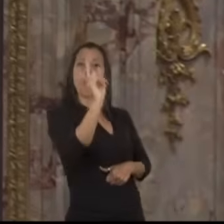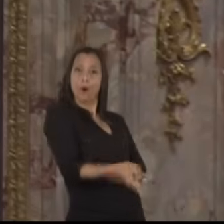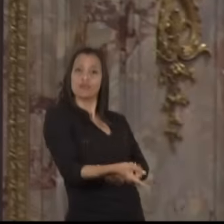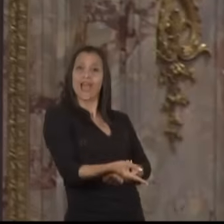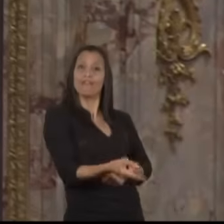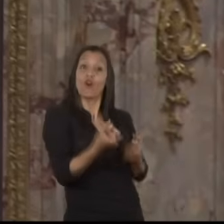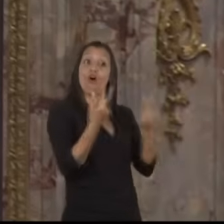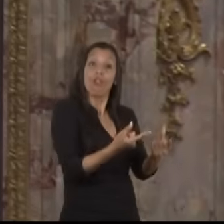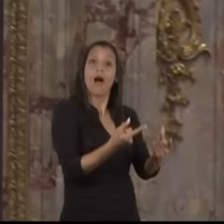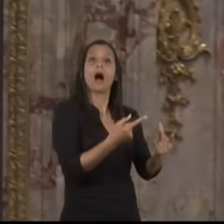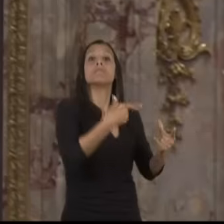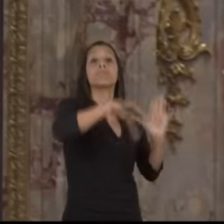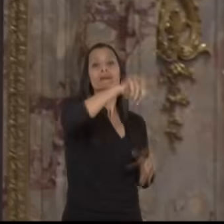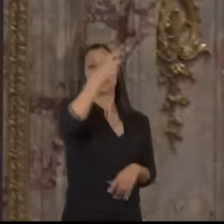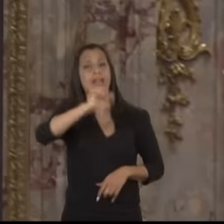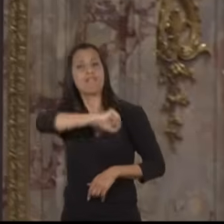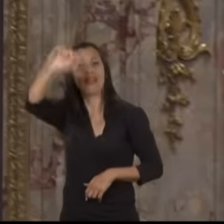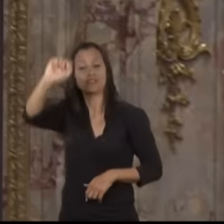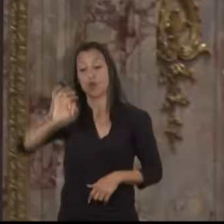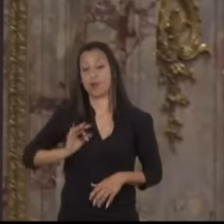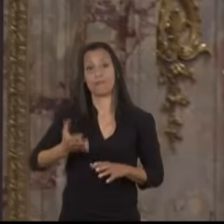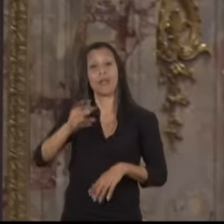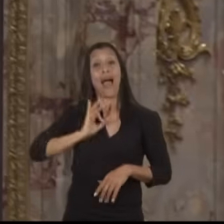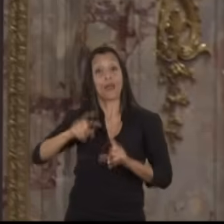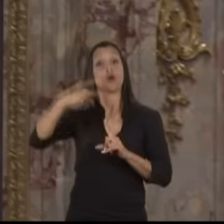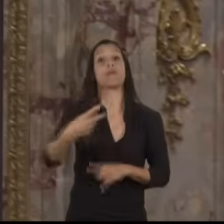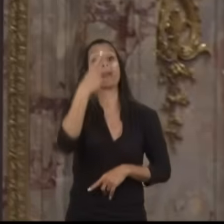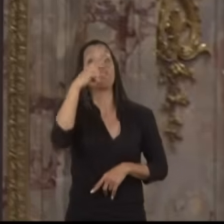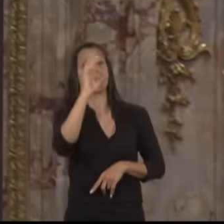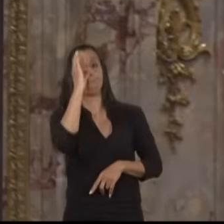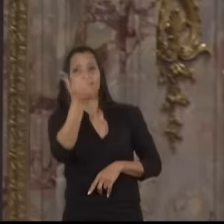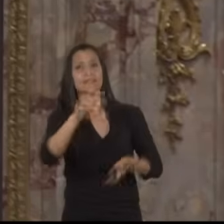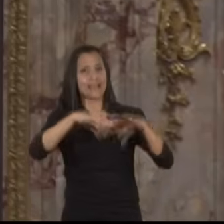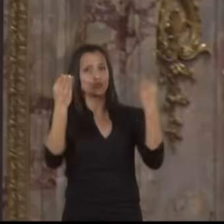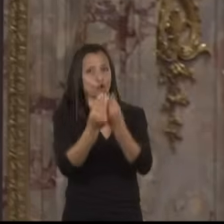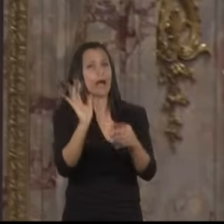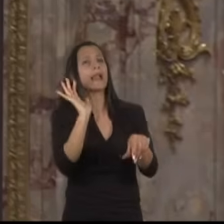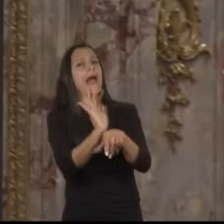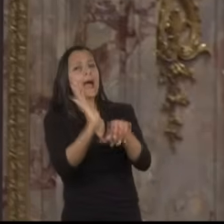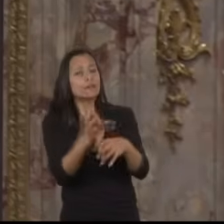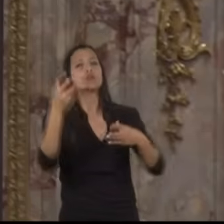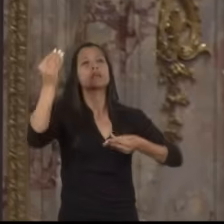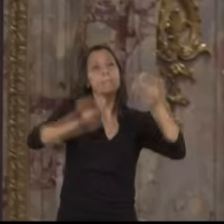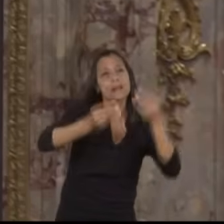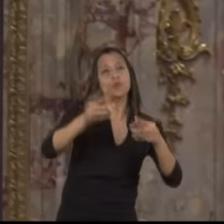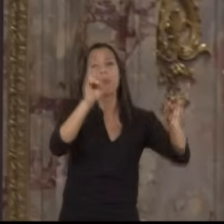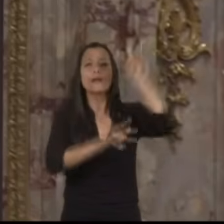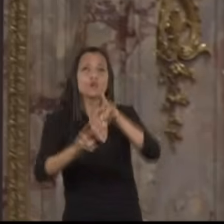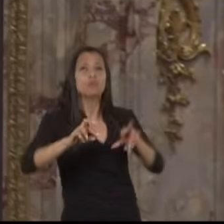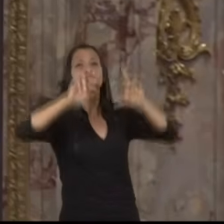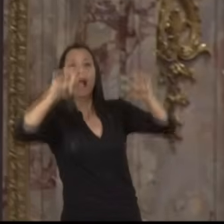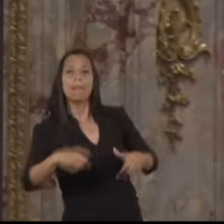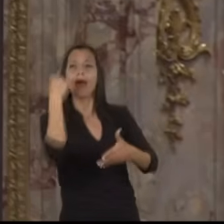por encima de la inflación del 2026. En definitiva, si el presupuesto es el plan de gobierno y